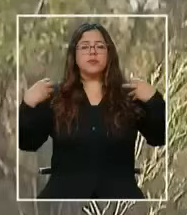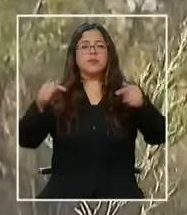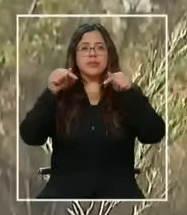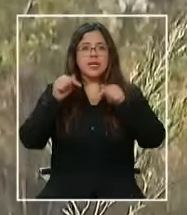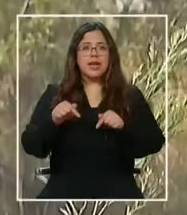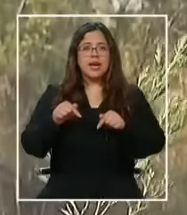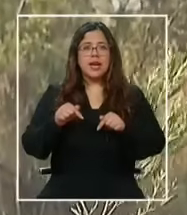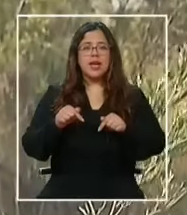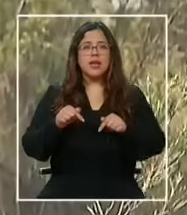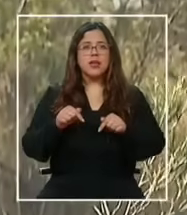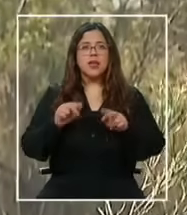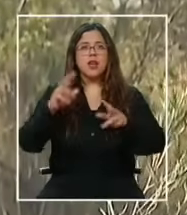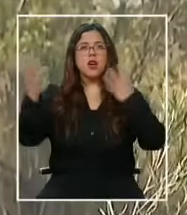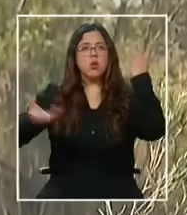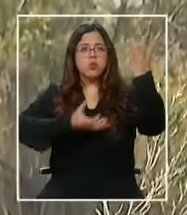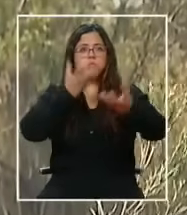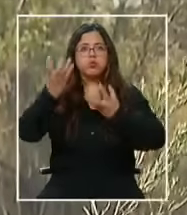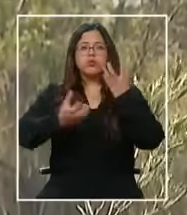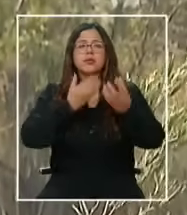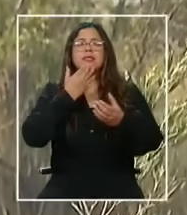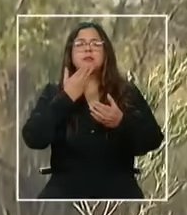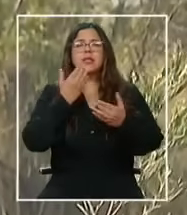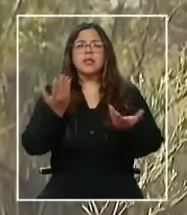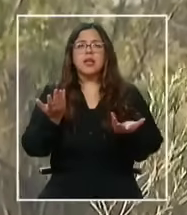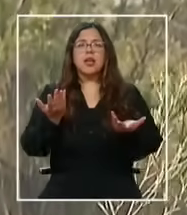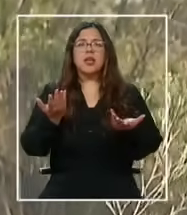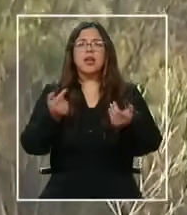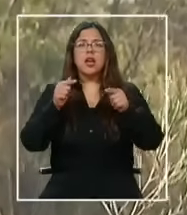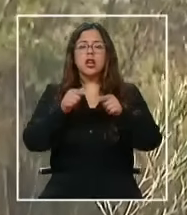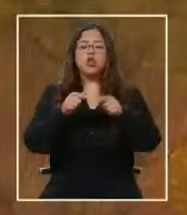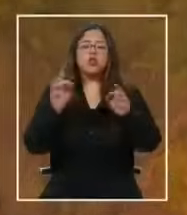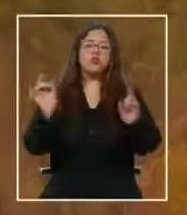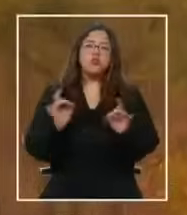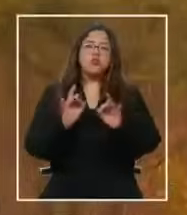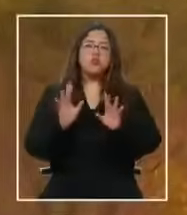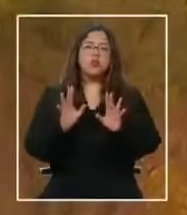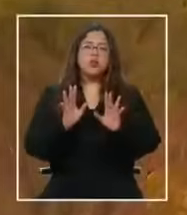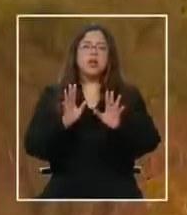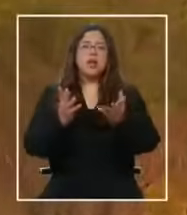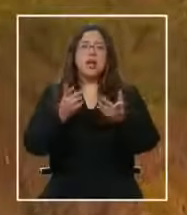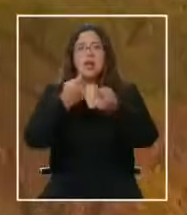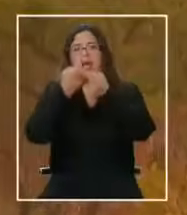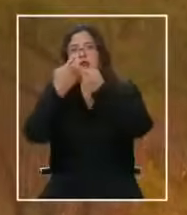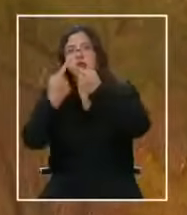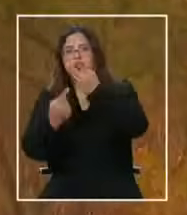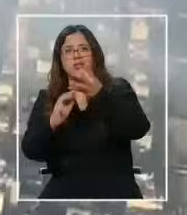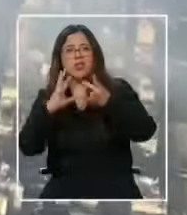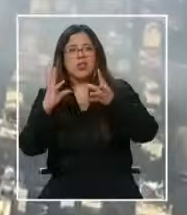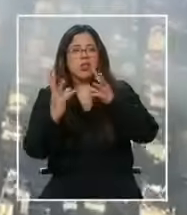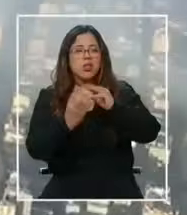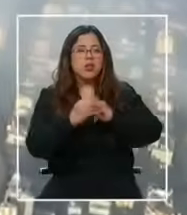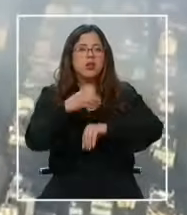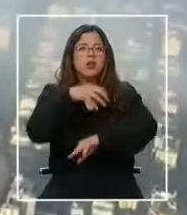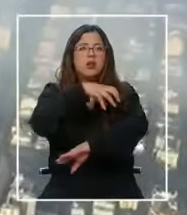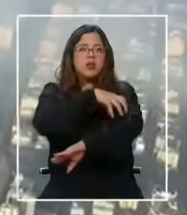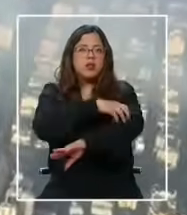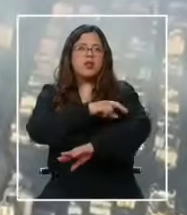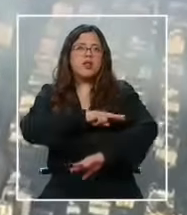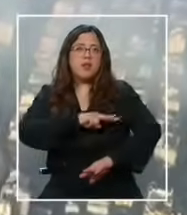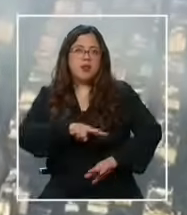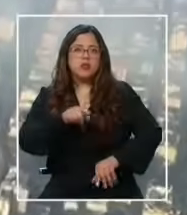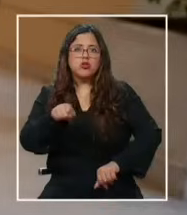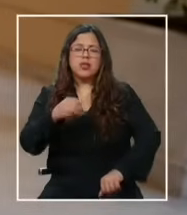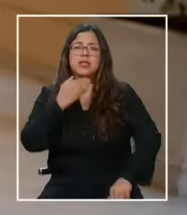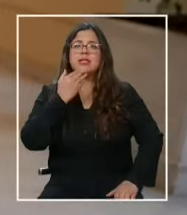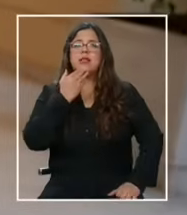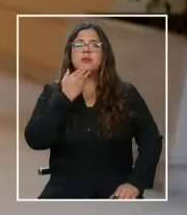este mega incendio sino que esto podía Incluso en otras catástrofes que hemos vivido en la región de Valparaíso también